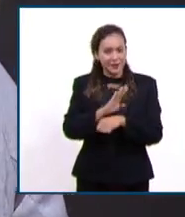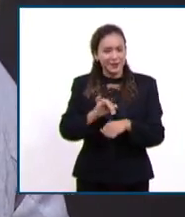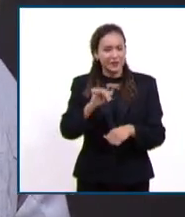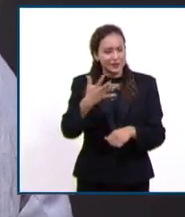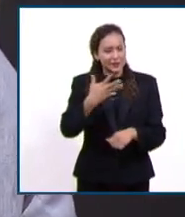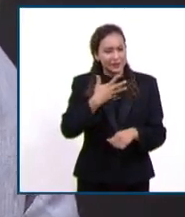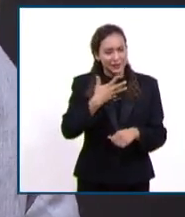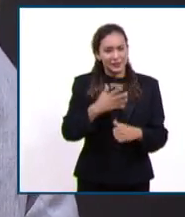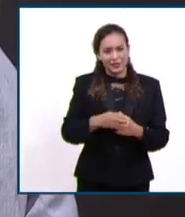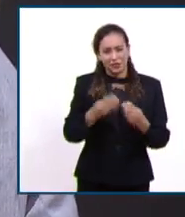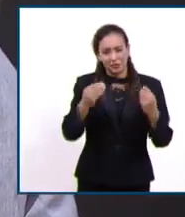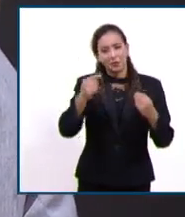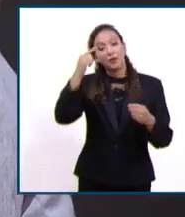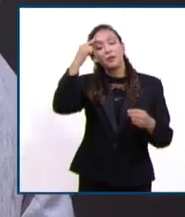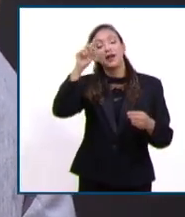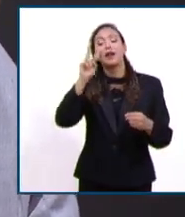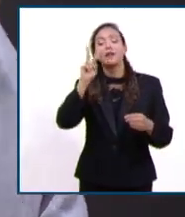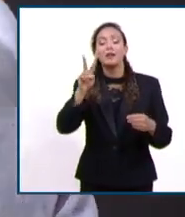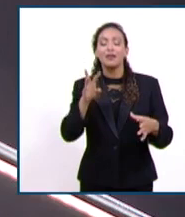vinculado al